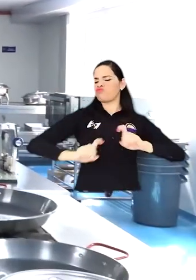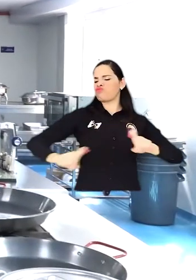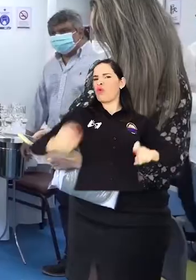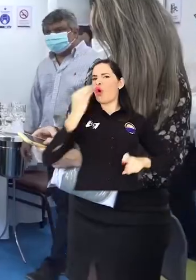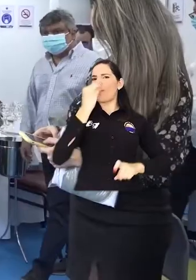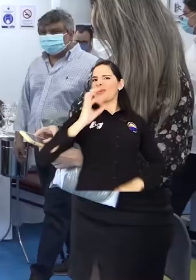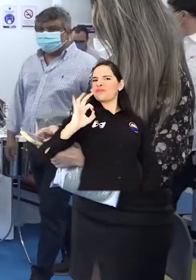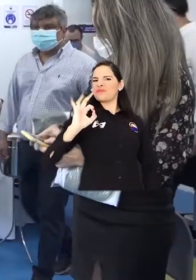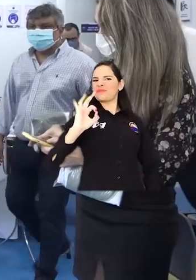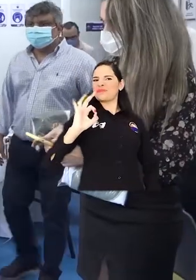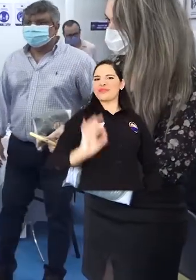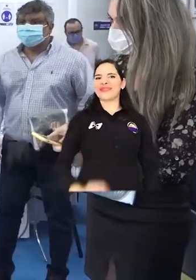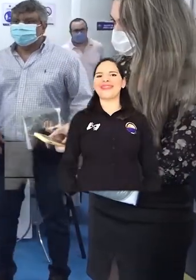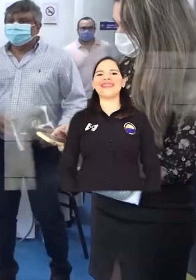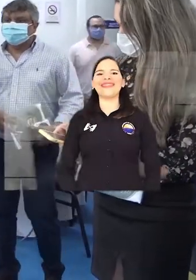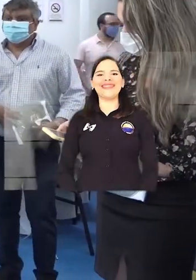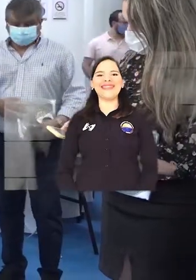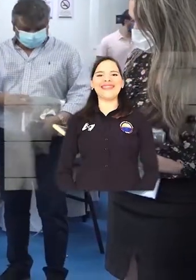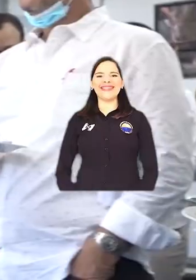calidad.